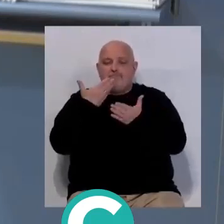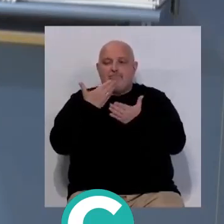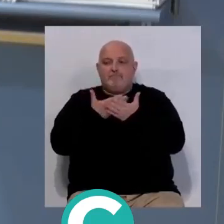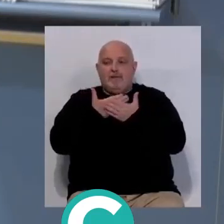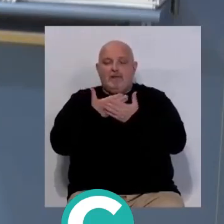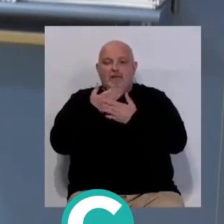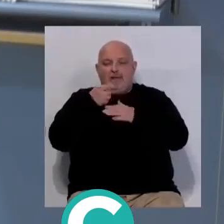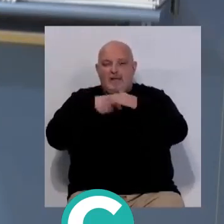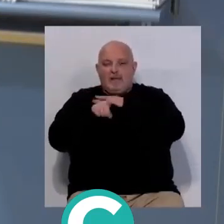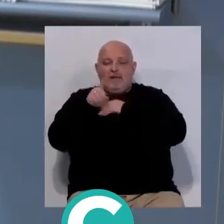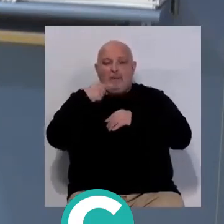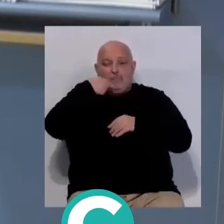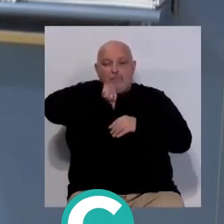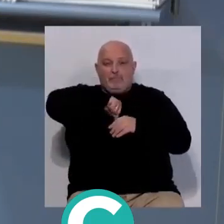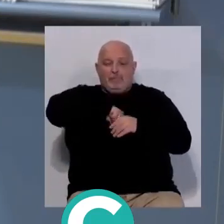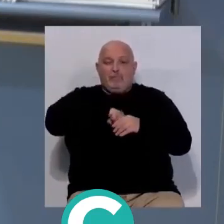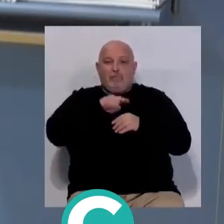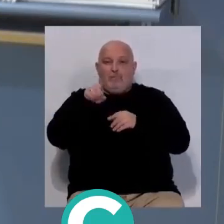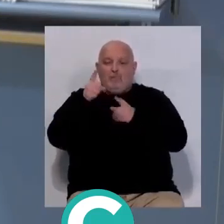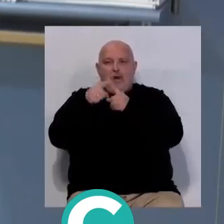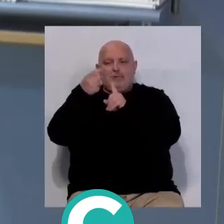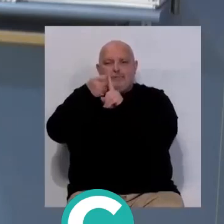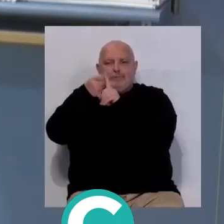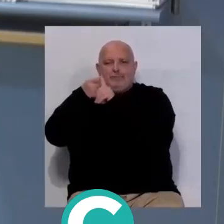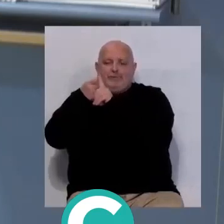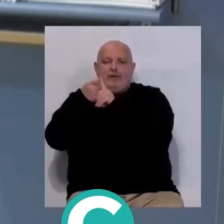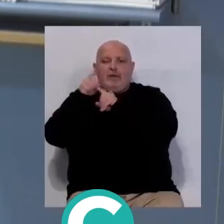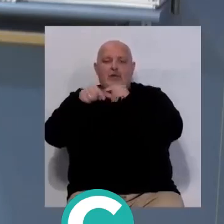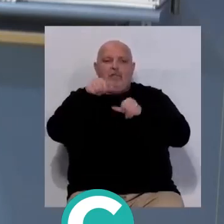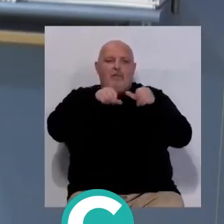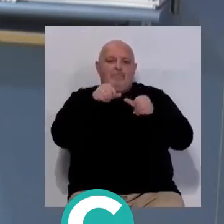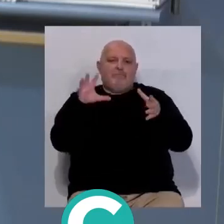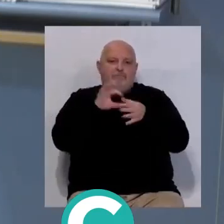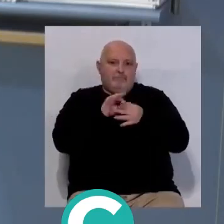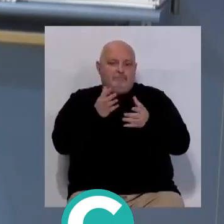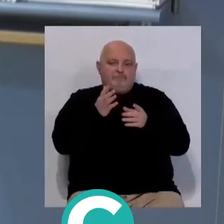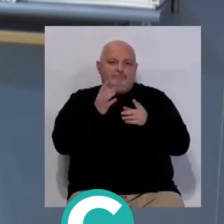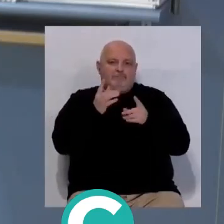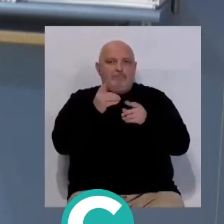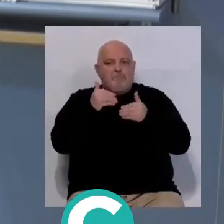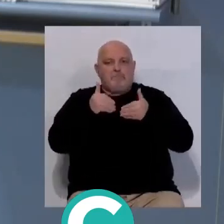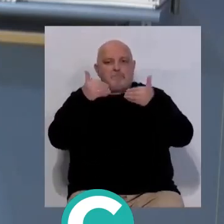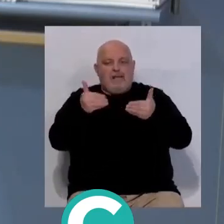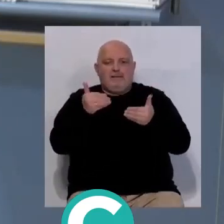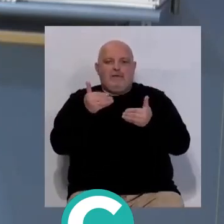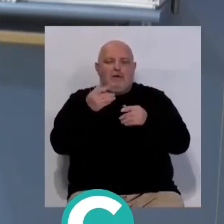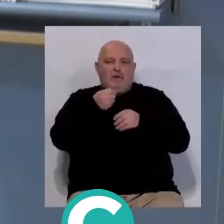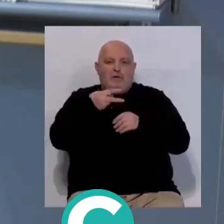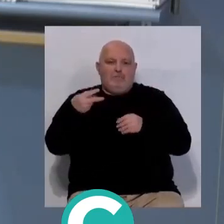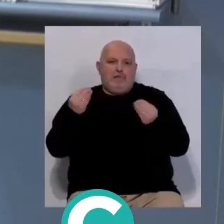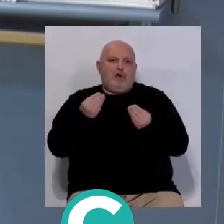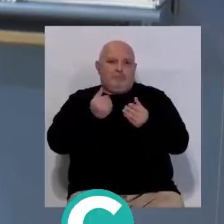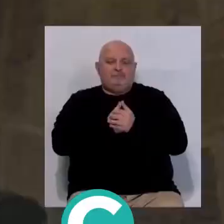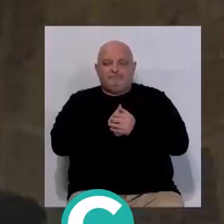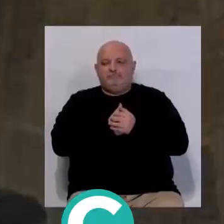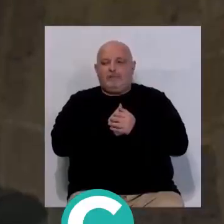la irrupción de la ecobroncoscopia con la toma de muestra y la posibilidad de una cirugía a corto plazo. Con eso incrementamos la rentabilidad muchísimo.